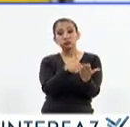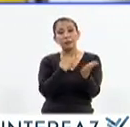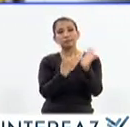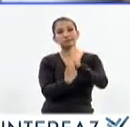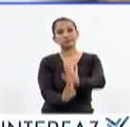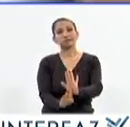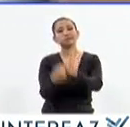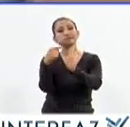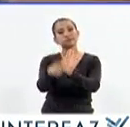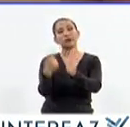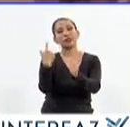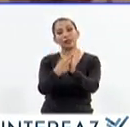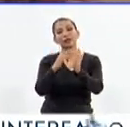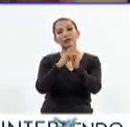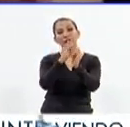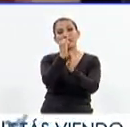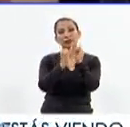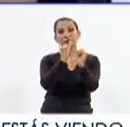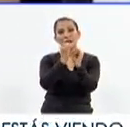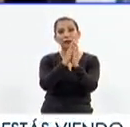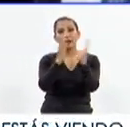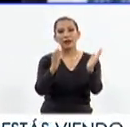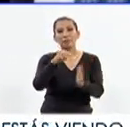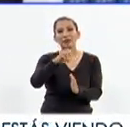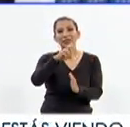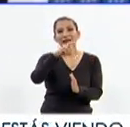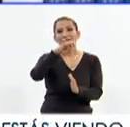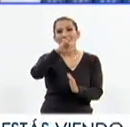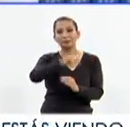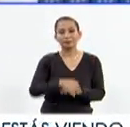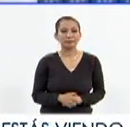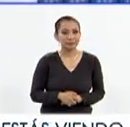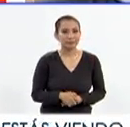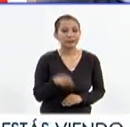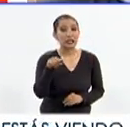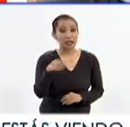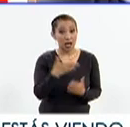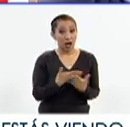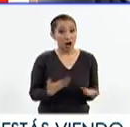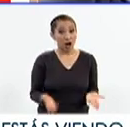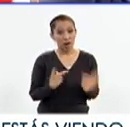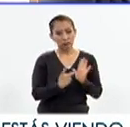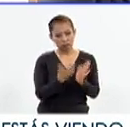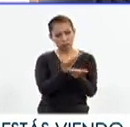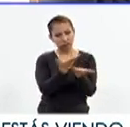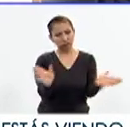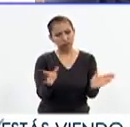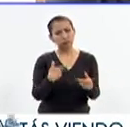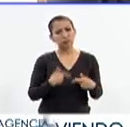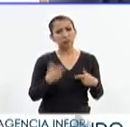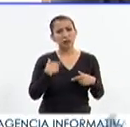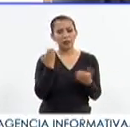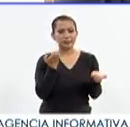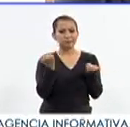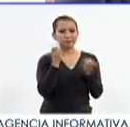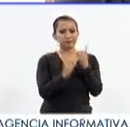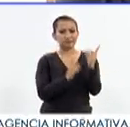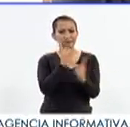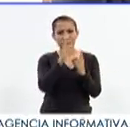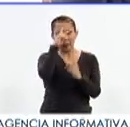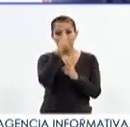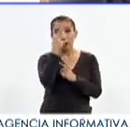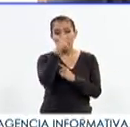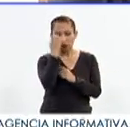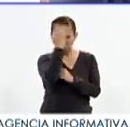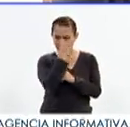fue presentado dentro de la Feria Internacional del Libro del Palacio de Minería y que ahora pone a disposición de los atletas mexicanos